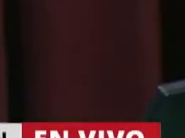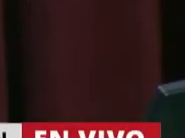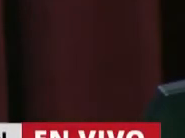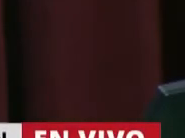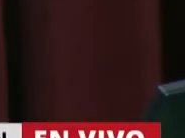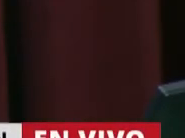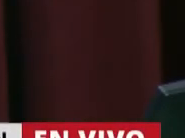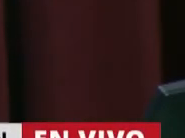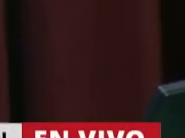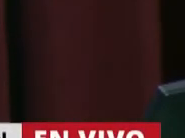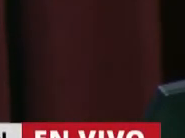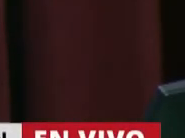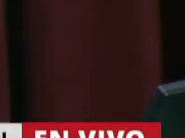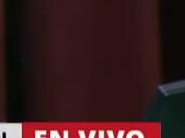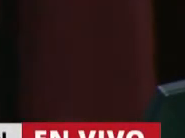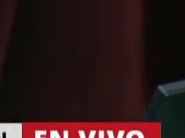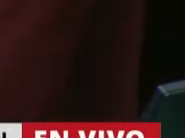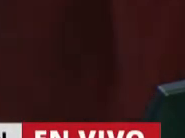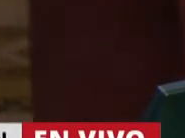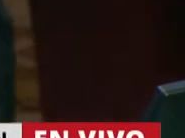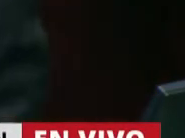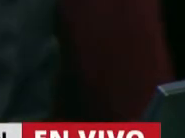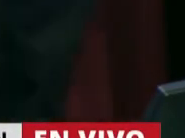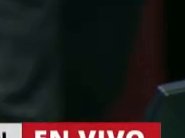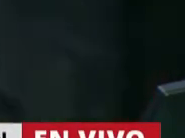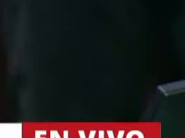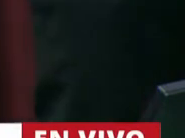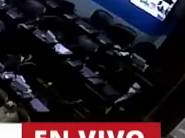Tiene la palabra el diputado Pablo González.